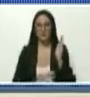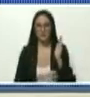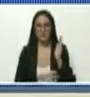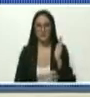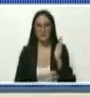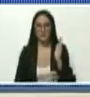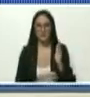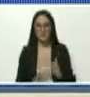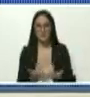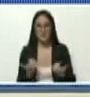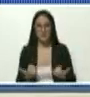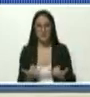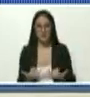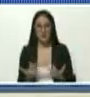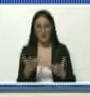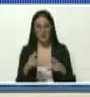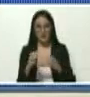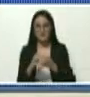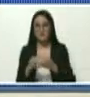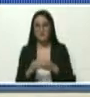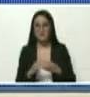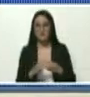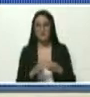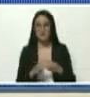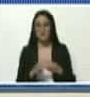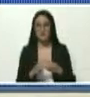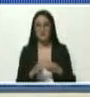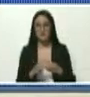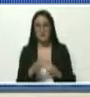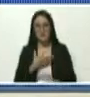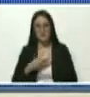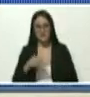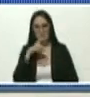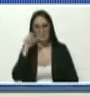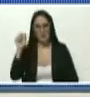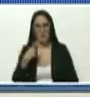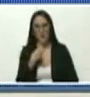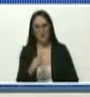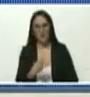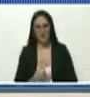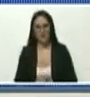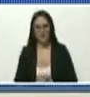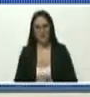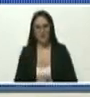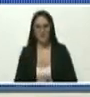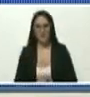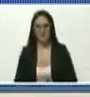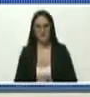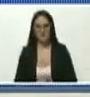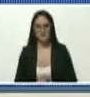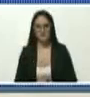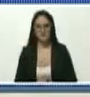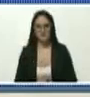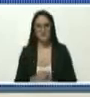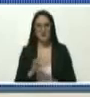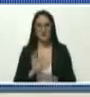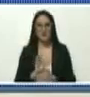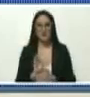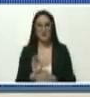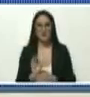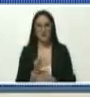lo que tenemos hoy, una organización que, como el presidente Maduro lo dijo también, es la